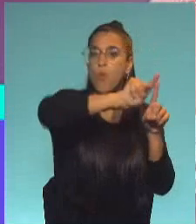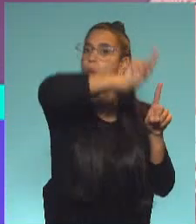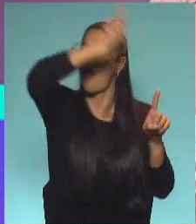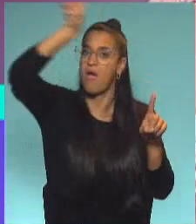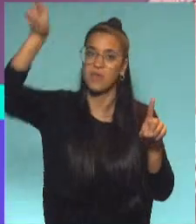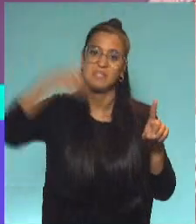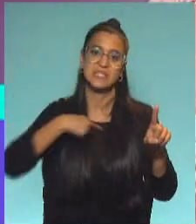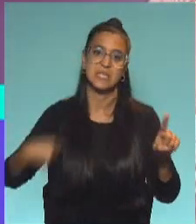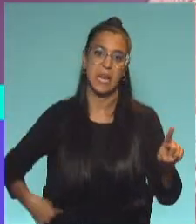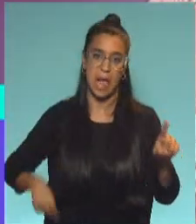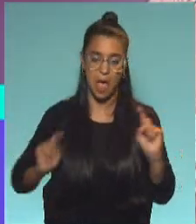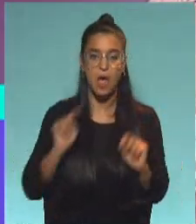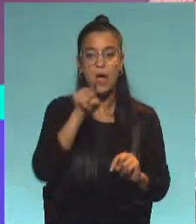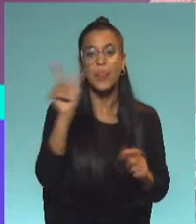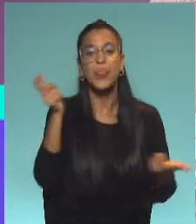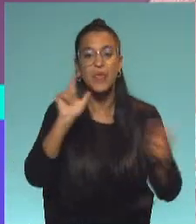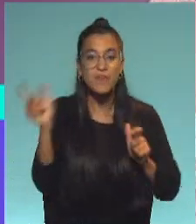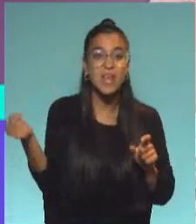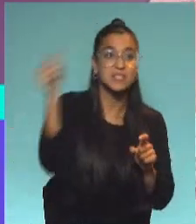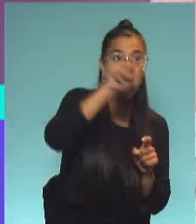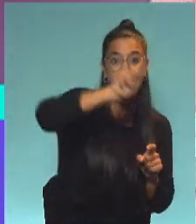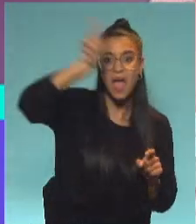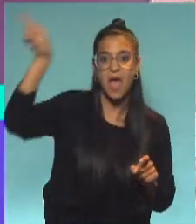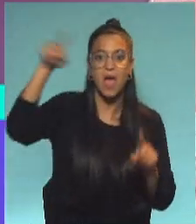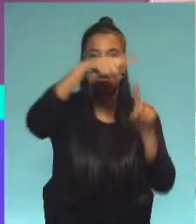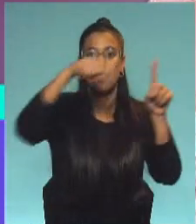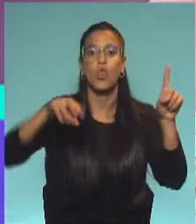exportan a China. Y esa diferencia la entran por el dólar blue. Bueno, ya que